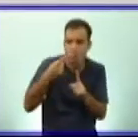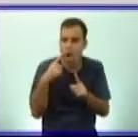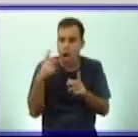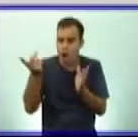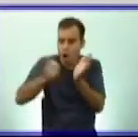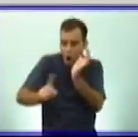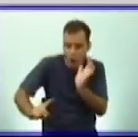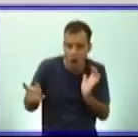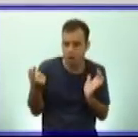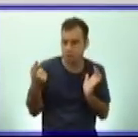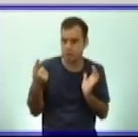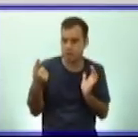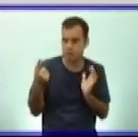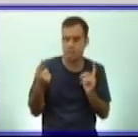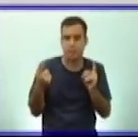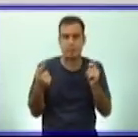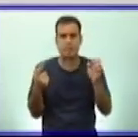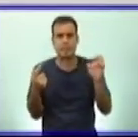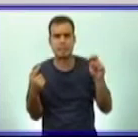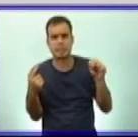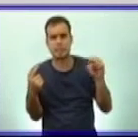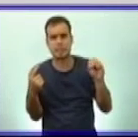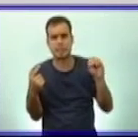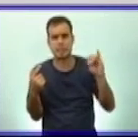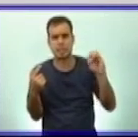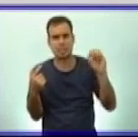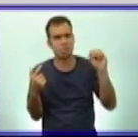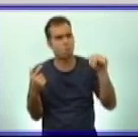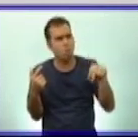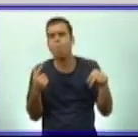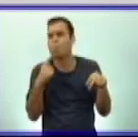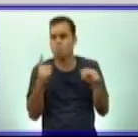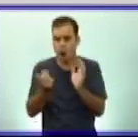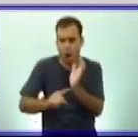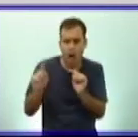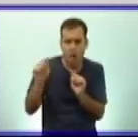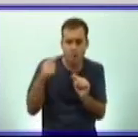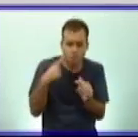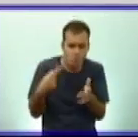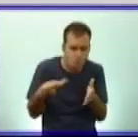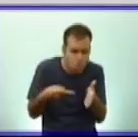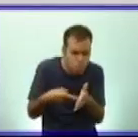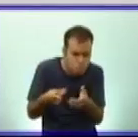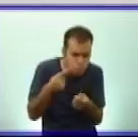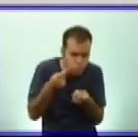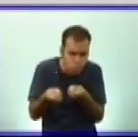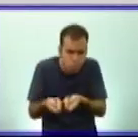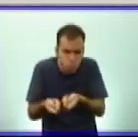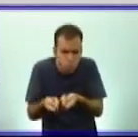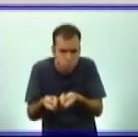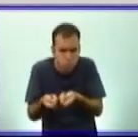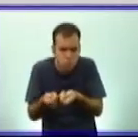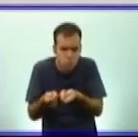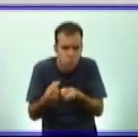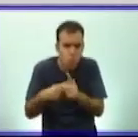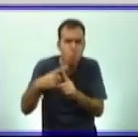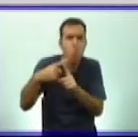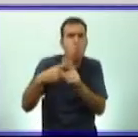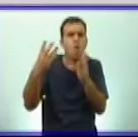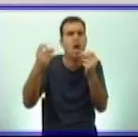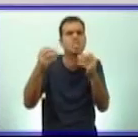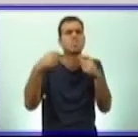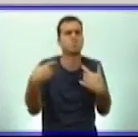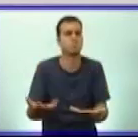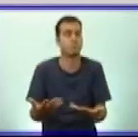determinar la continuidad de ciertos elementos, es decir, determinar el elemento resistivo. Entonces, lo primero que yo quiero que